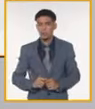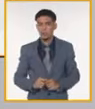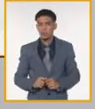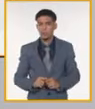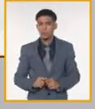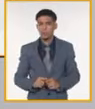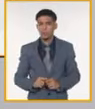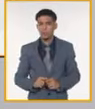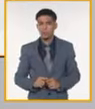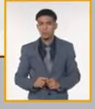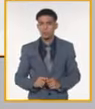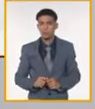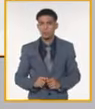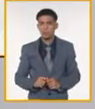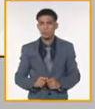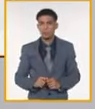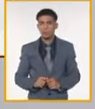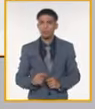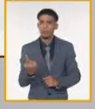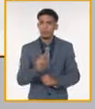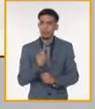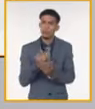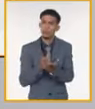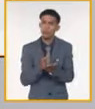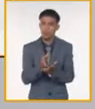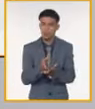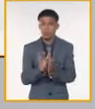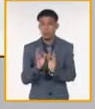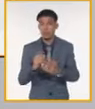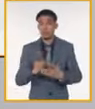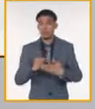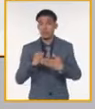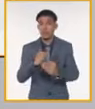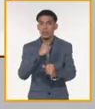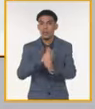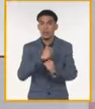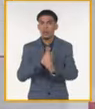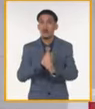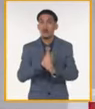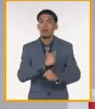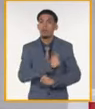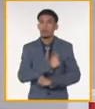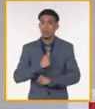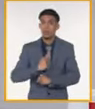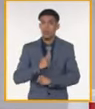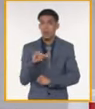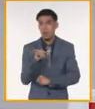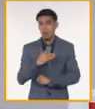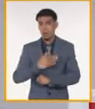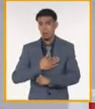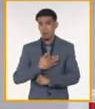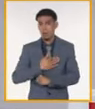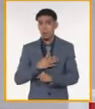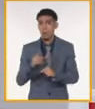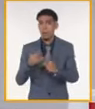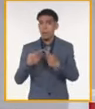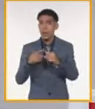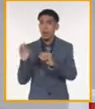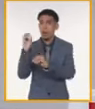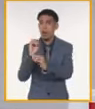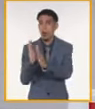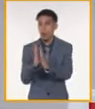mediana empresa nosotros seguimos apostando por el trabajo por cuenta propia pero sí en el orden y con la disciplina